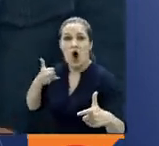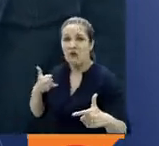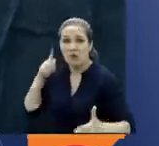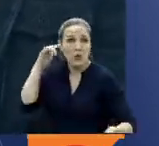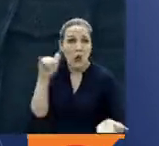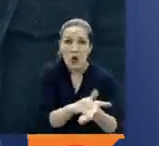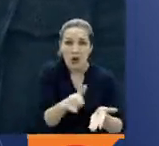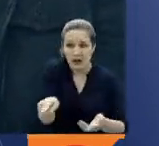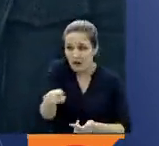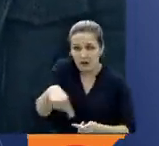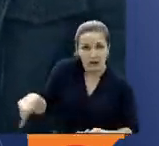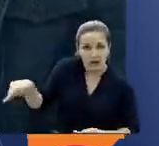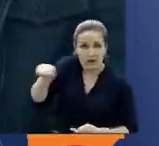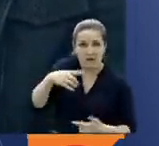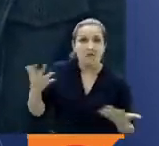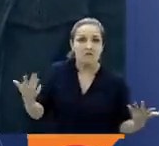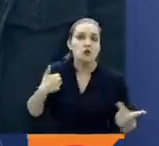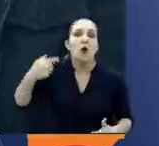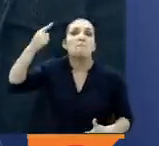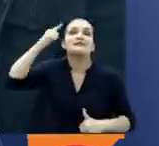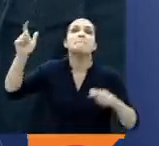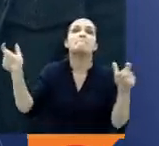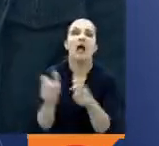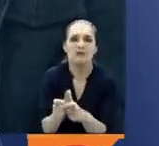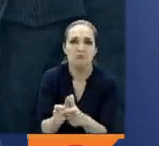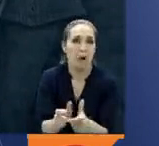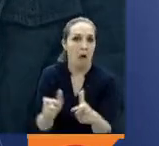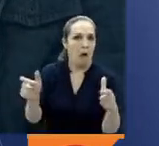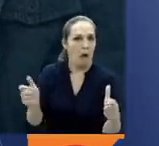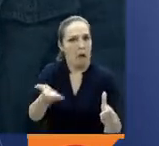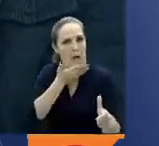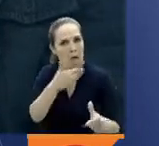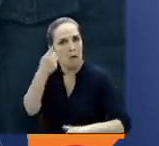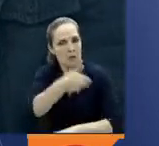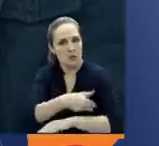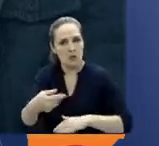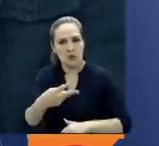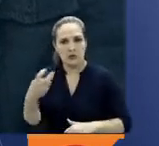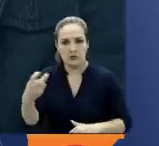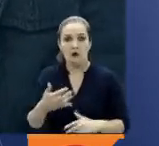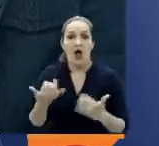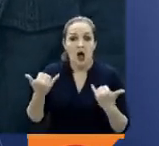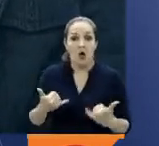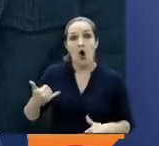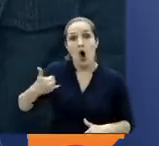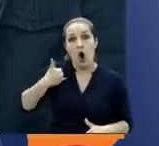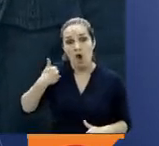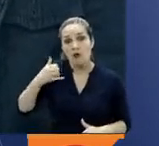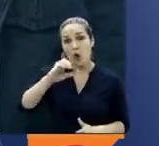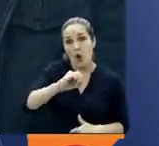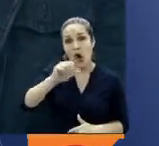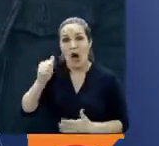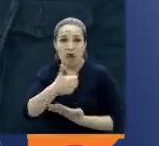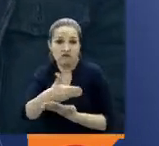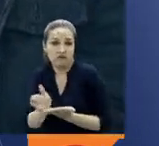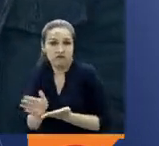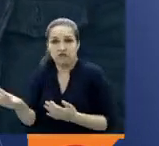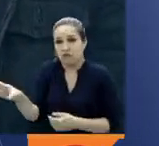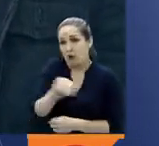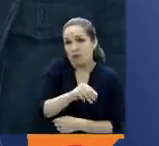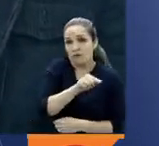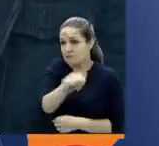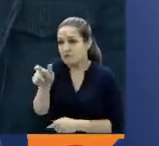¿sí? Históricamente en este país los y las y les jóvenes han sido entendidos como, o como